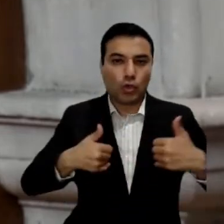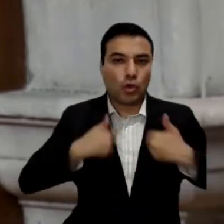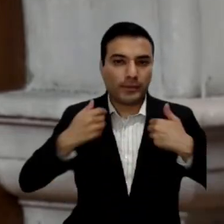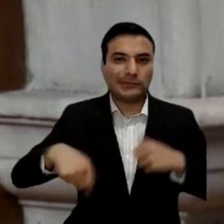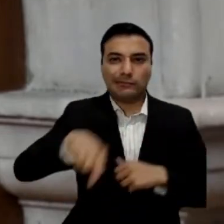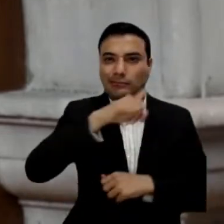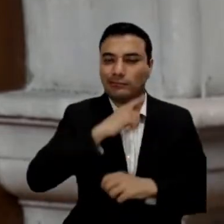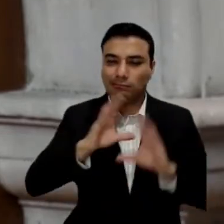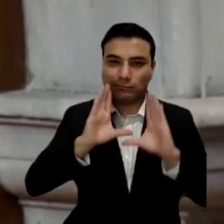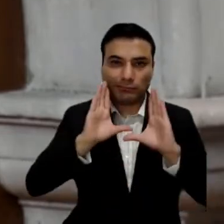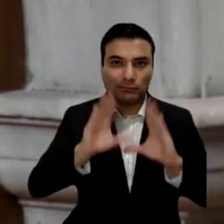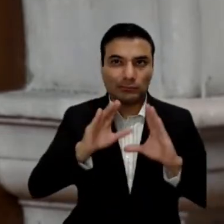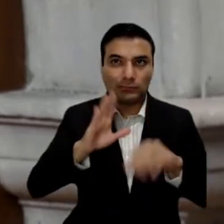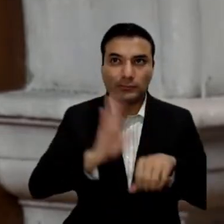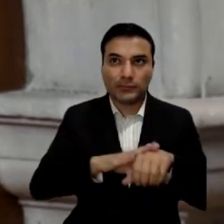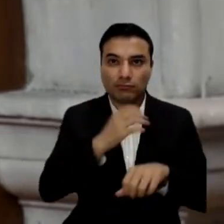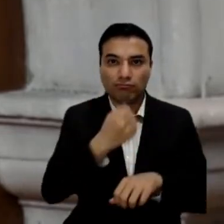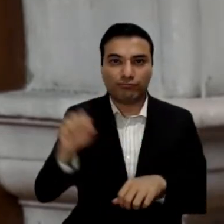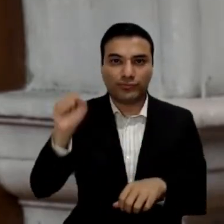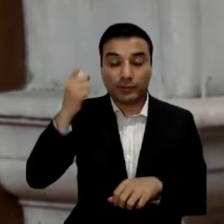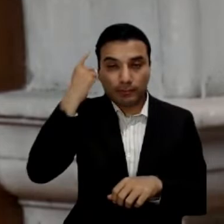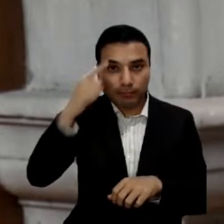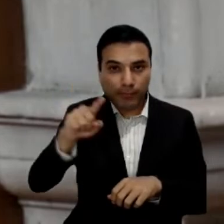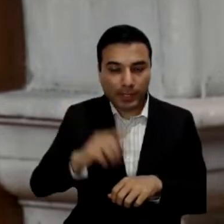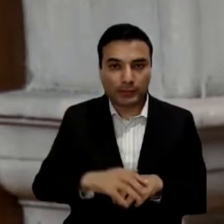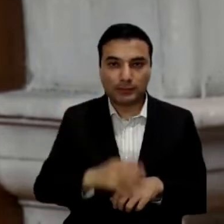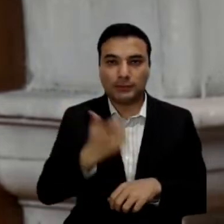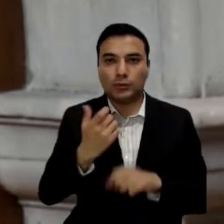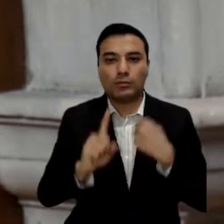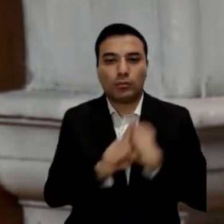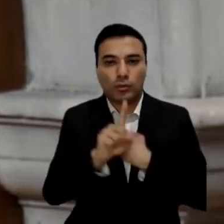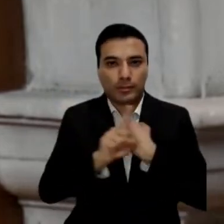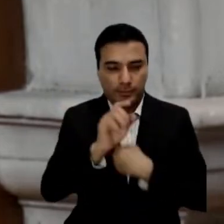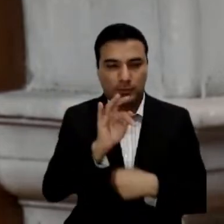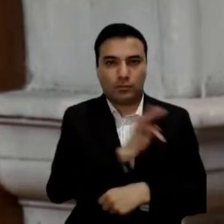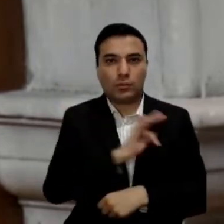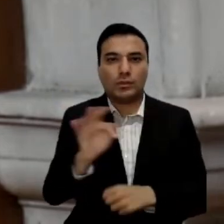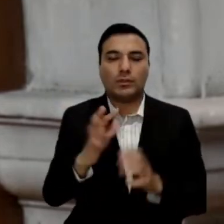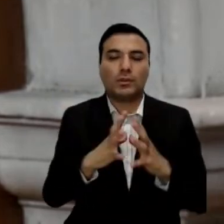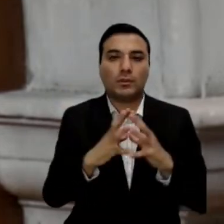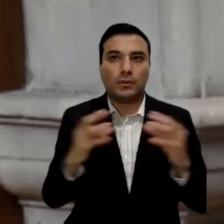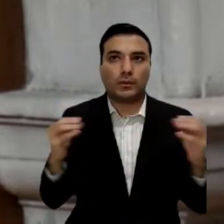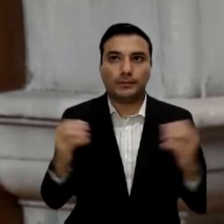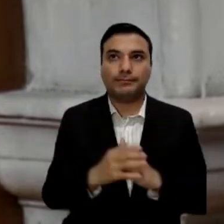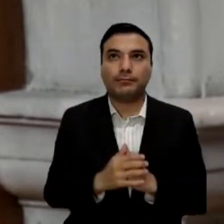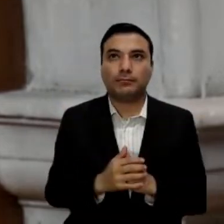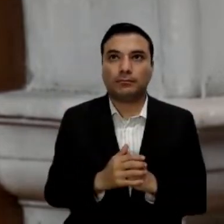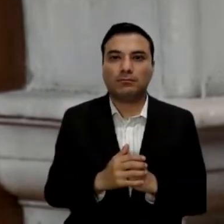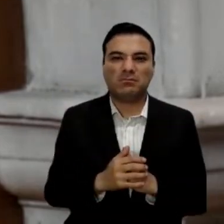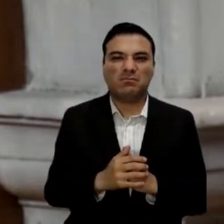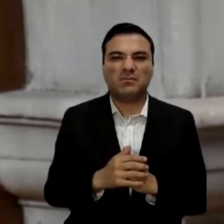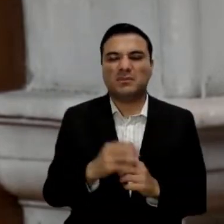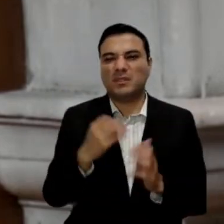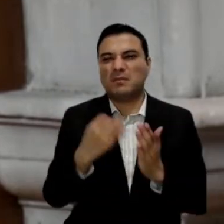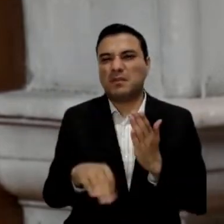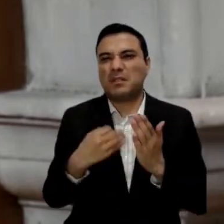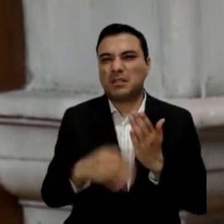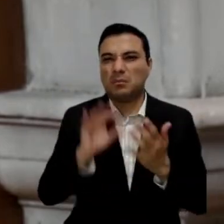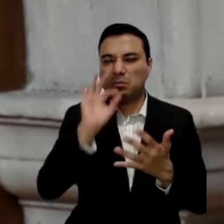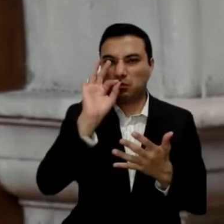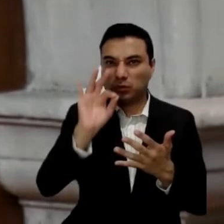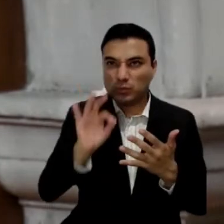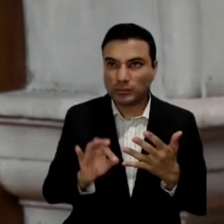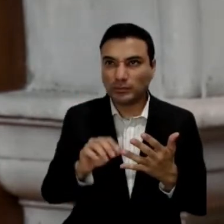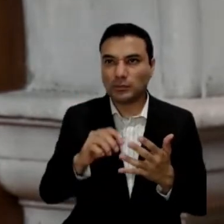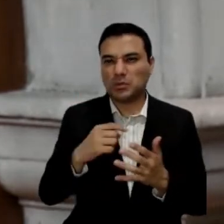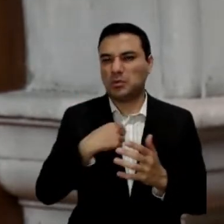y destrezas los desafíos económicos del futuro. Me quedan varios puntos, pero concluyo diciendo que en el